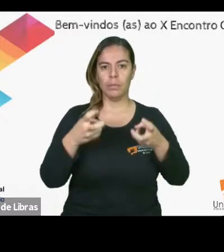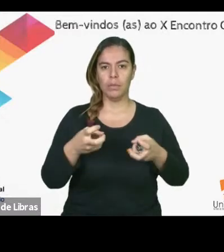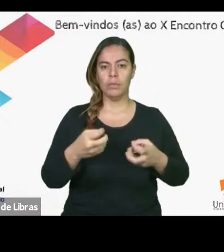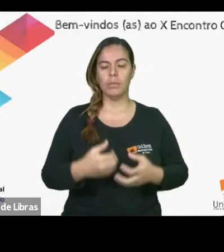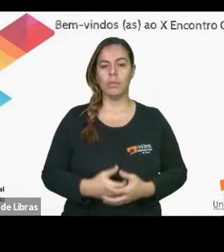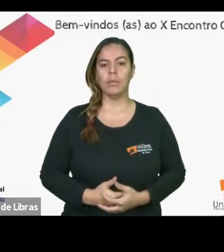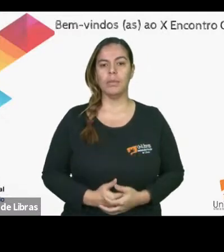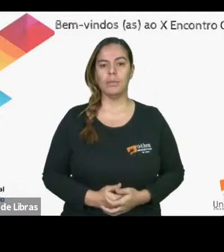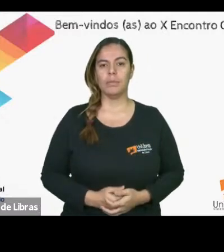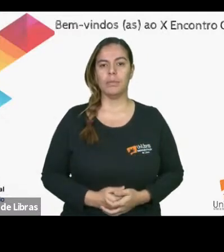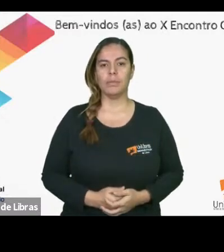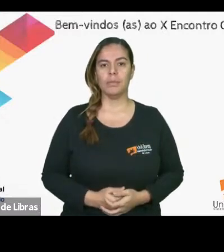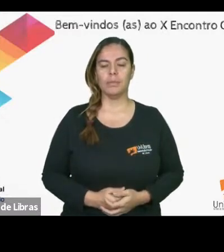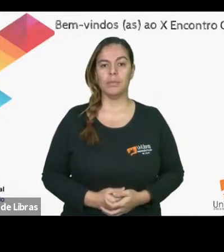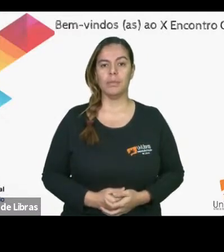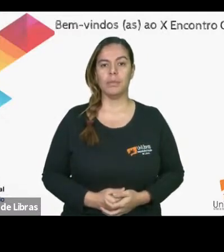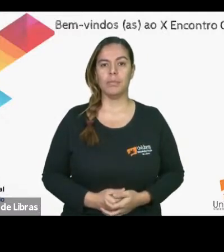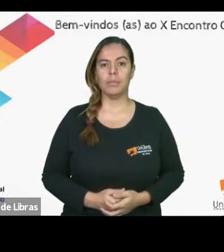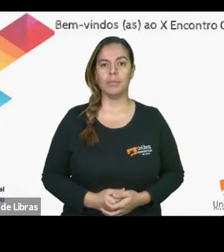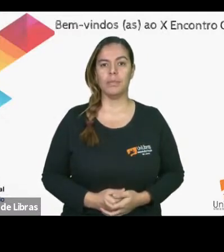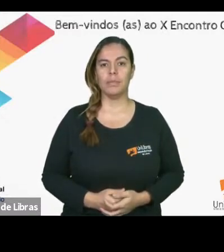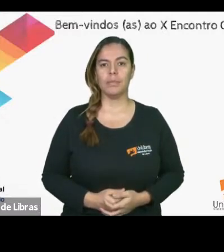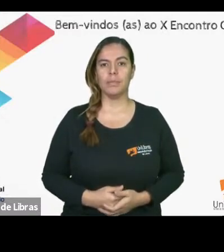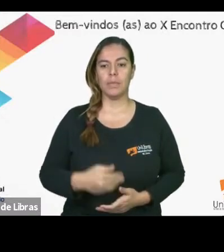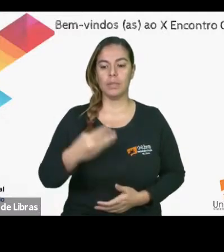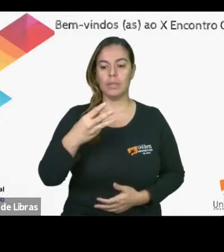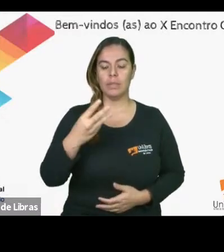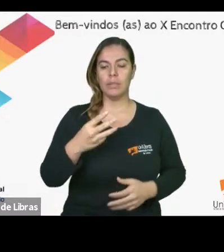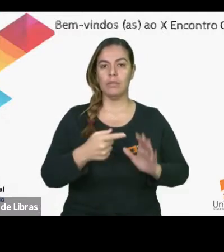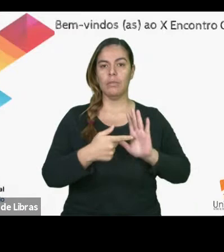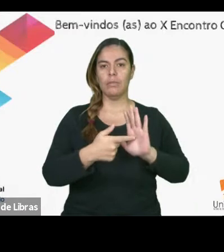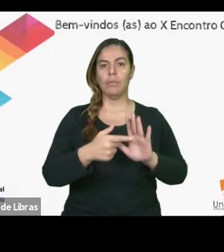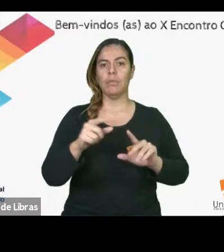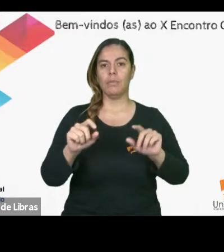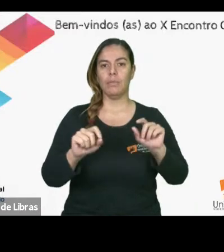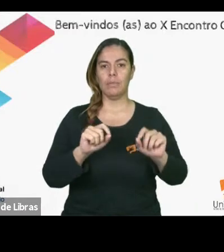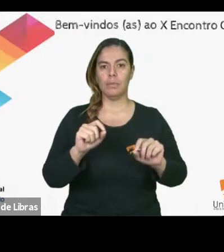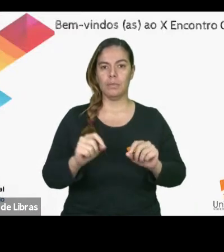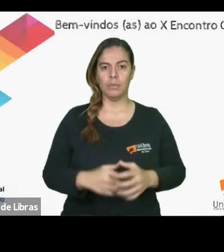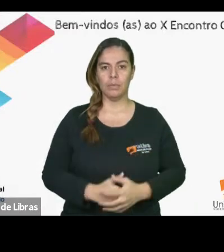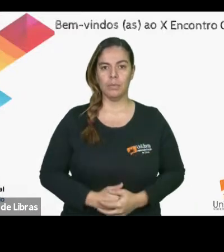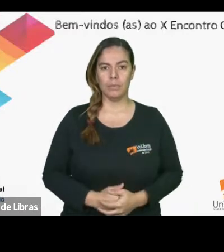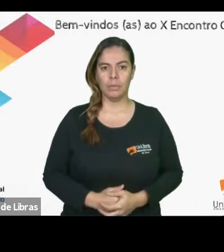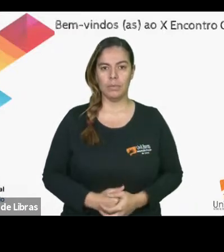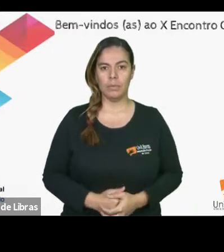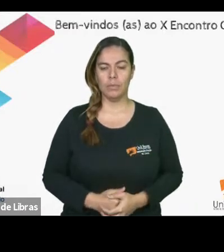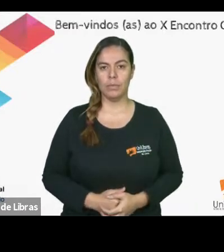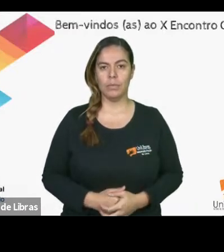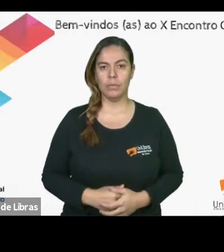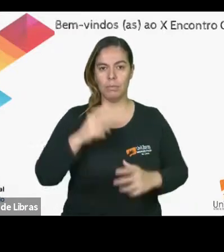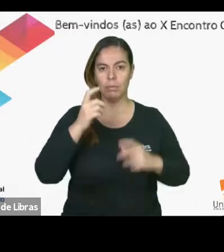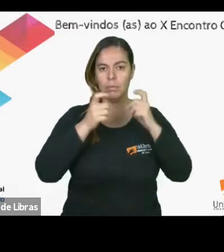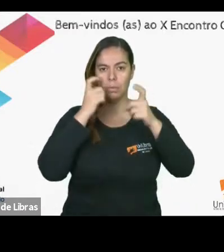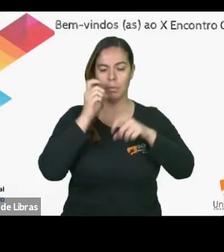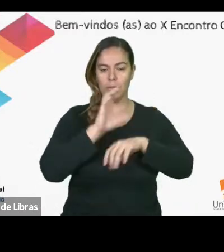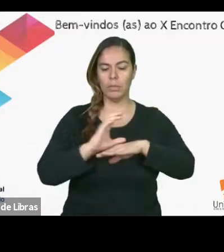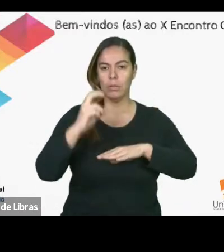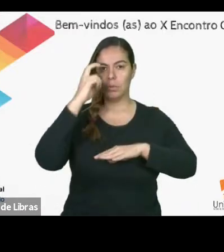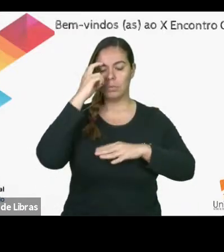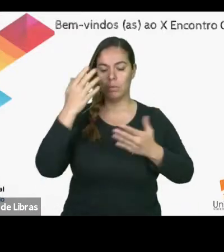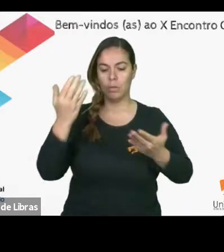decir. Ustedes se dan cuenta que hay una preocupación en la cultura en este momento